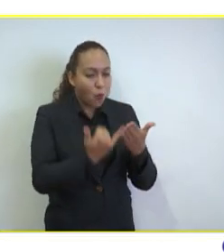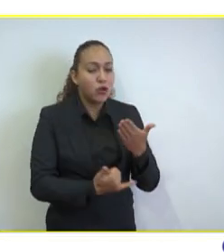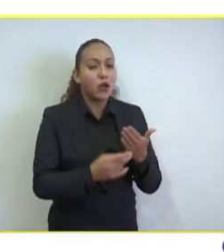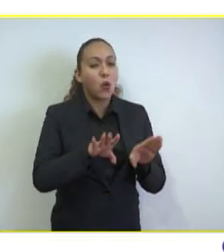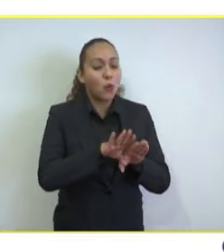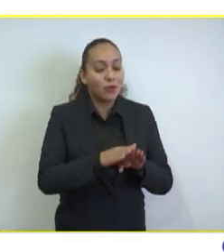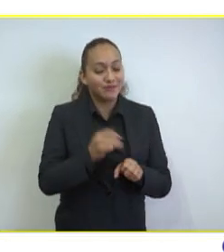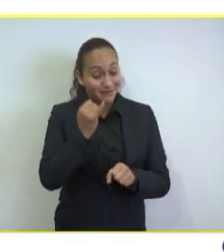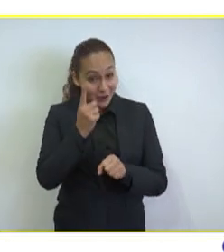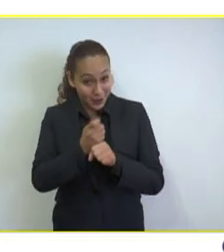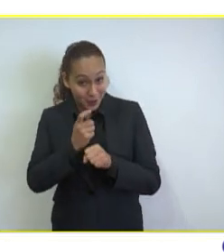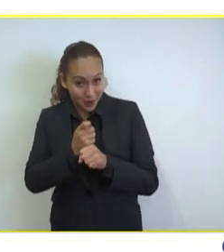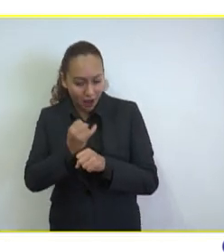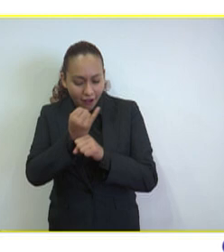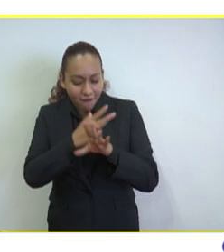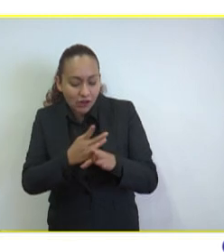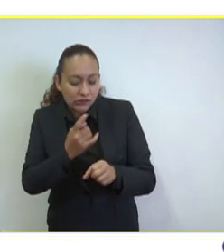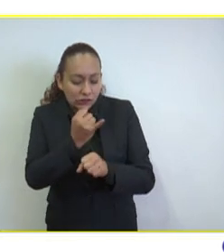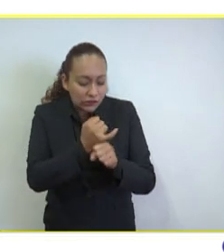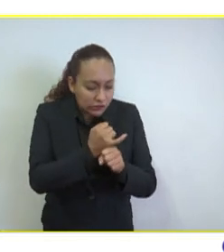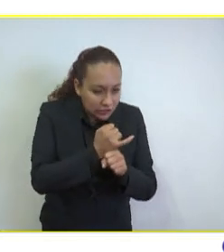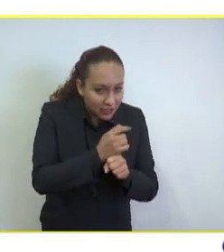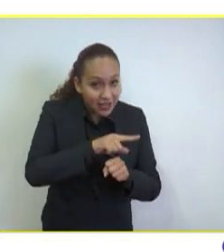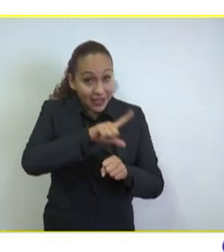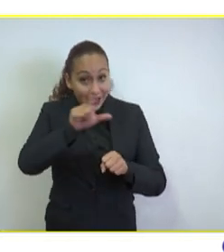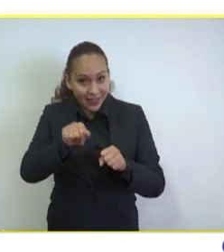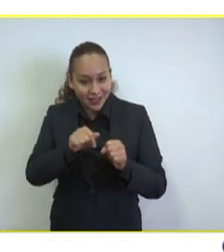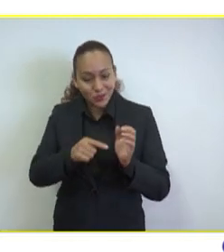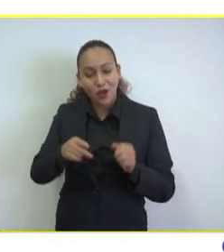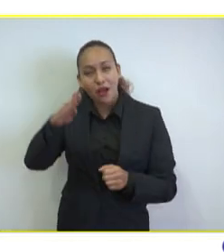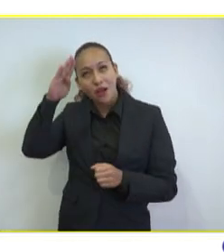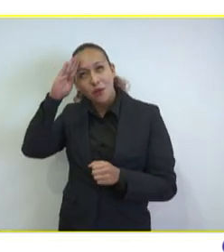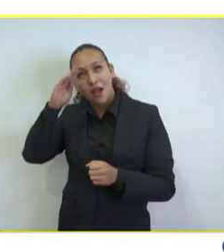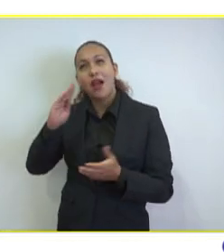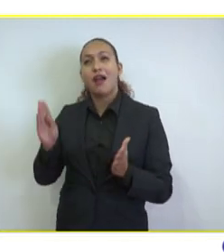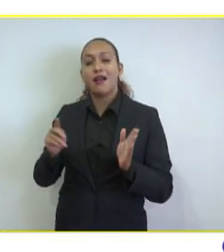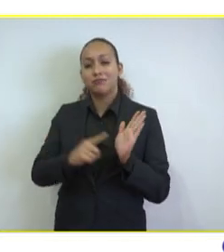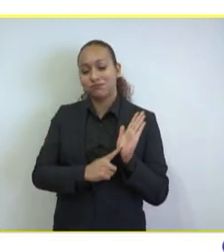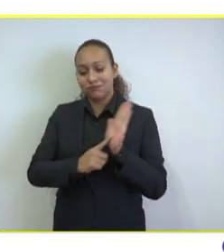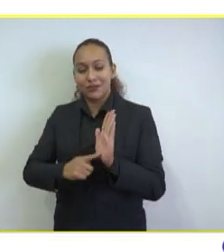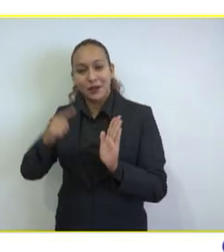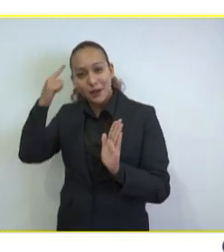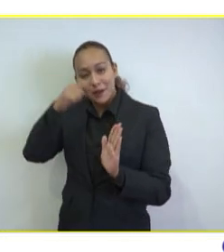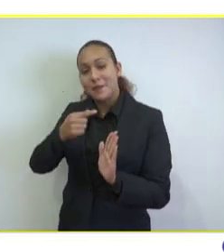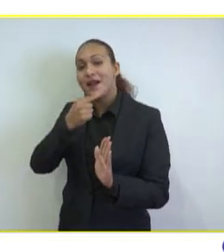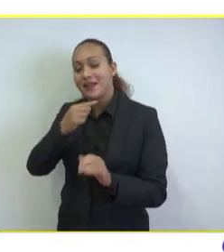investigamos, analizamos la información y así definimos un sistema problema para dar paso a nuestro sistema solución.